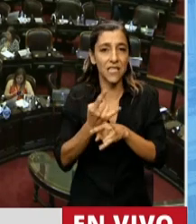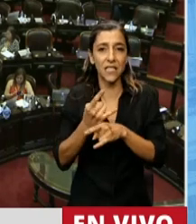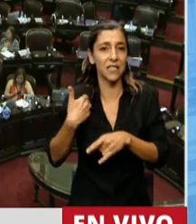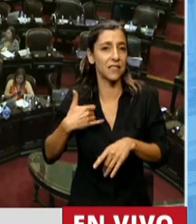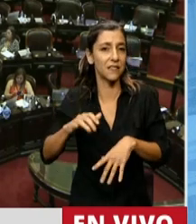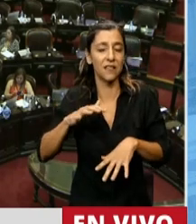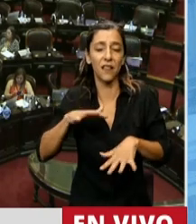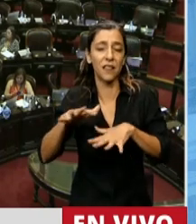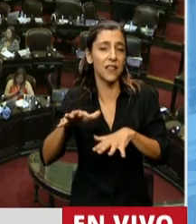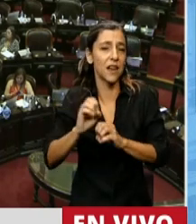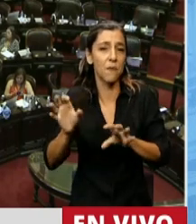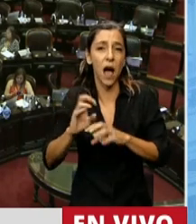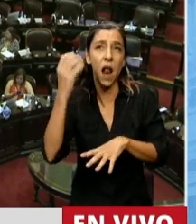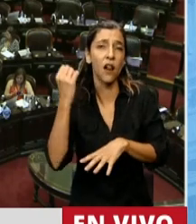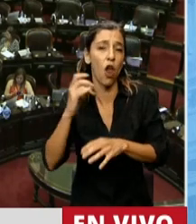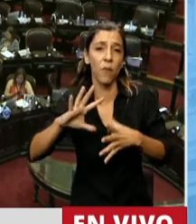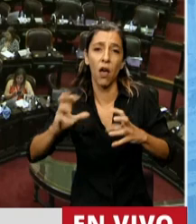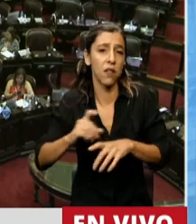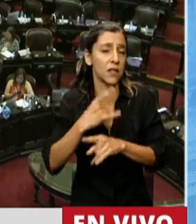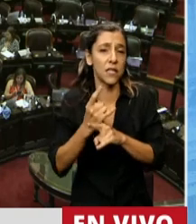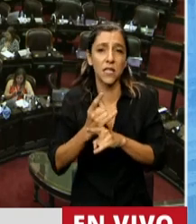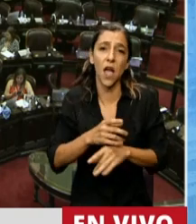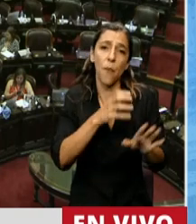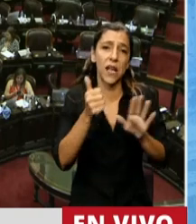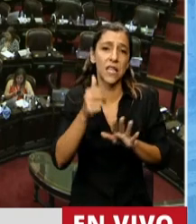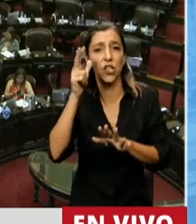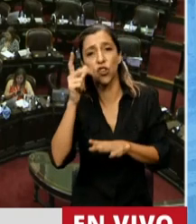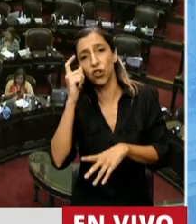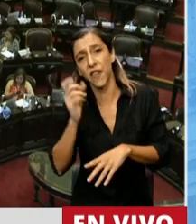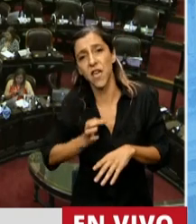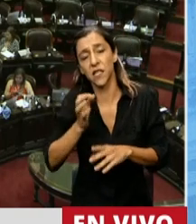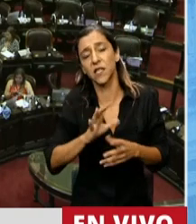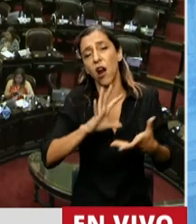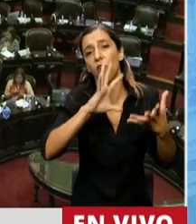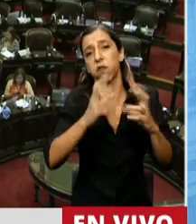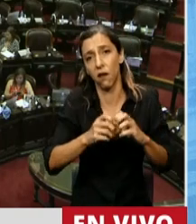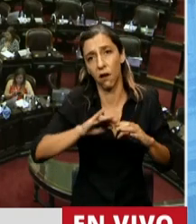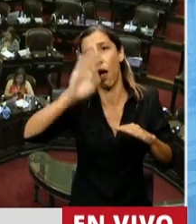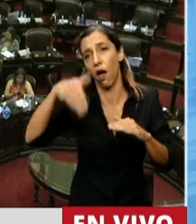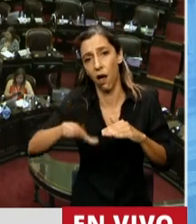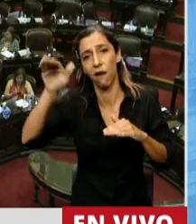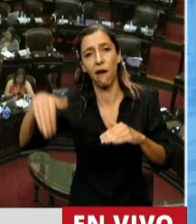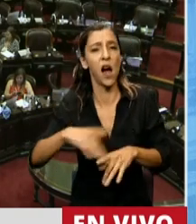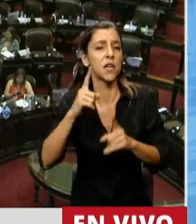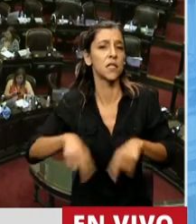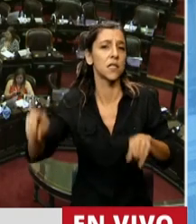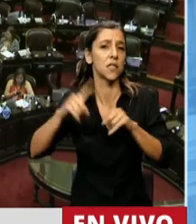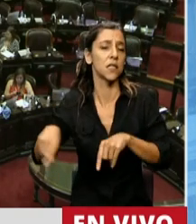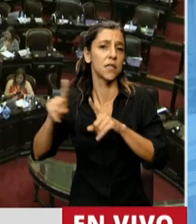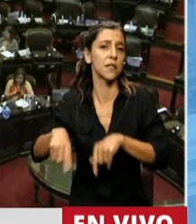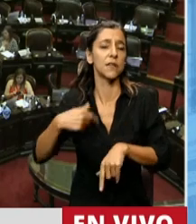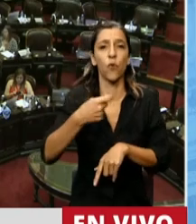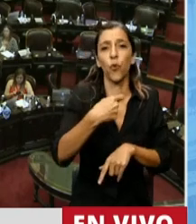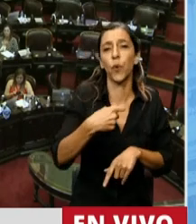recurrentemente tiene cada 6, 8, 10 años, es un círculo vicioso donde todas las jubilaciones